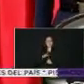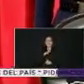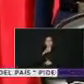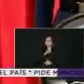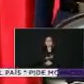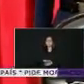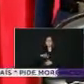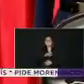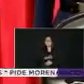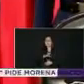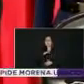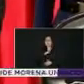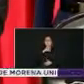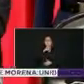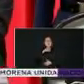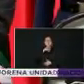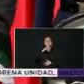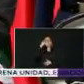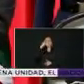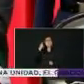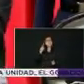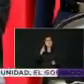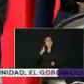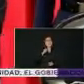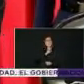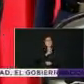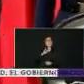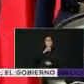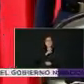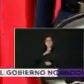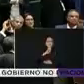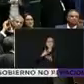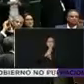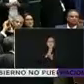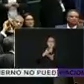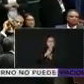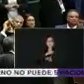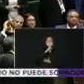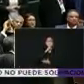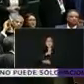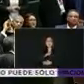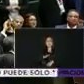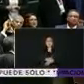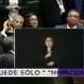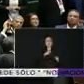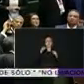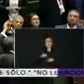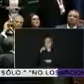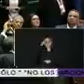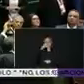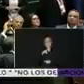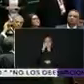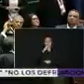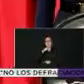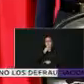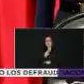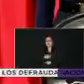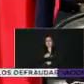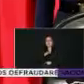condiciones hasta para obtener buenos rendimientos, porque en México habrá